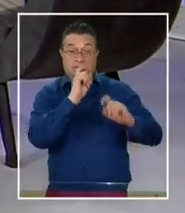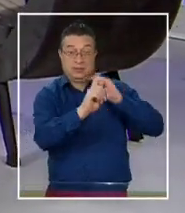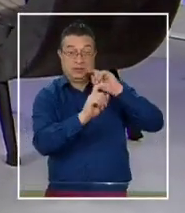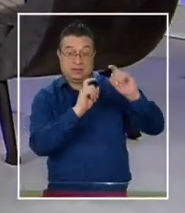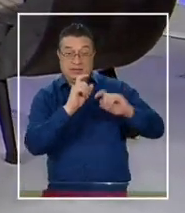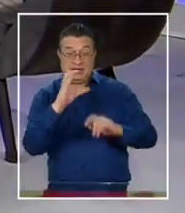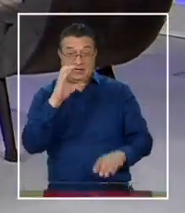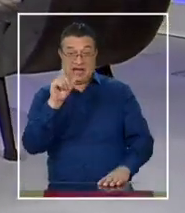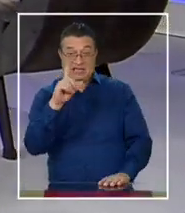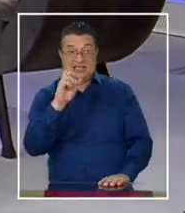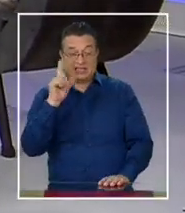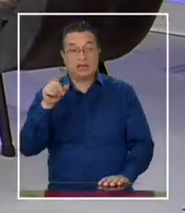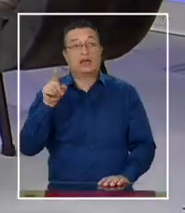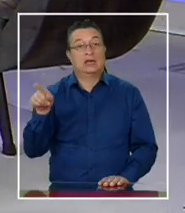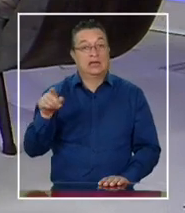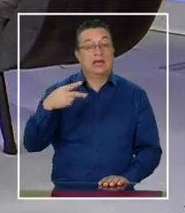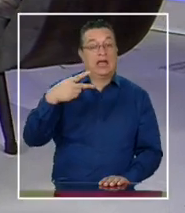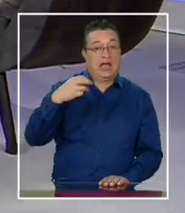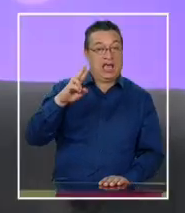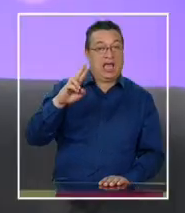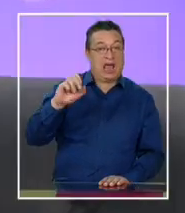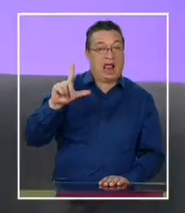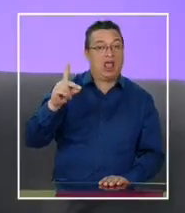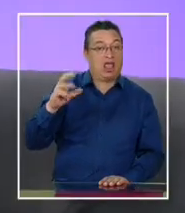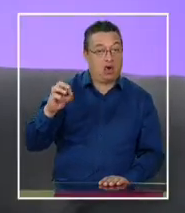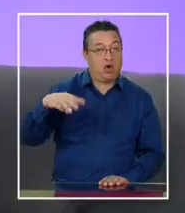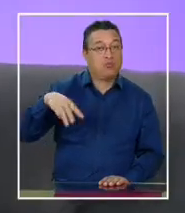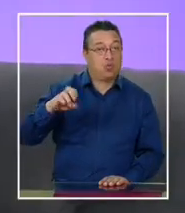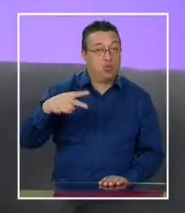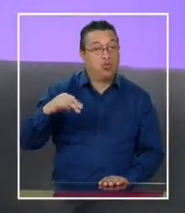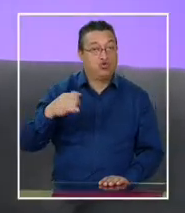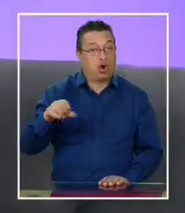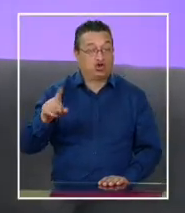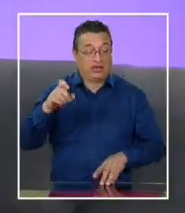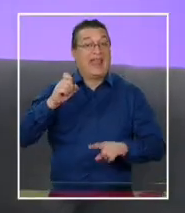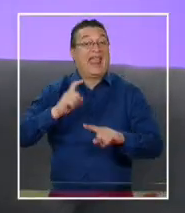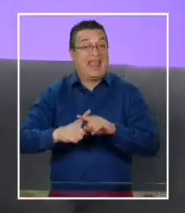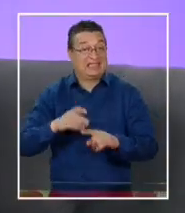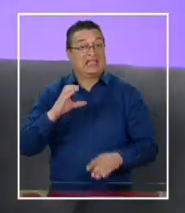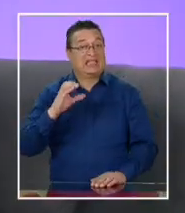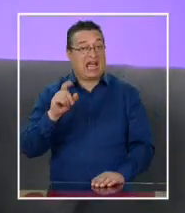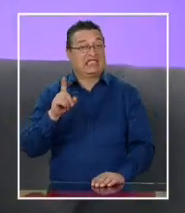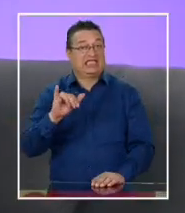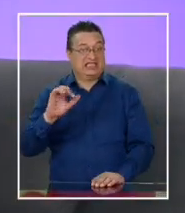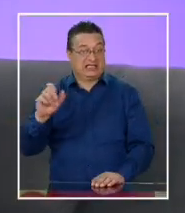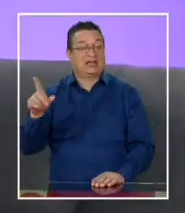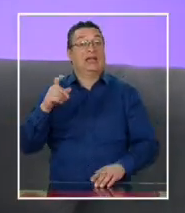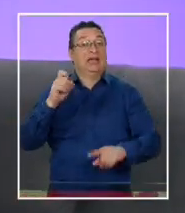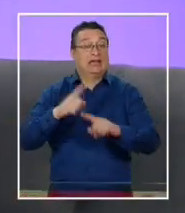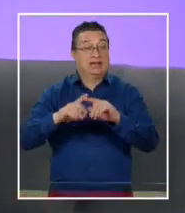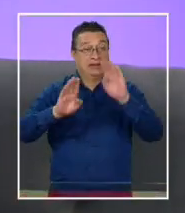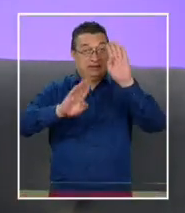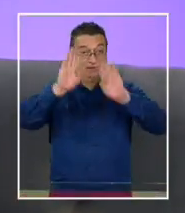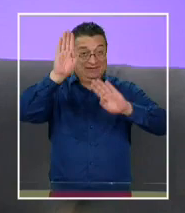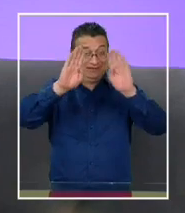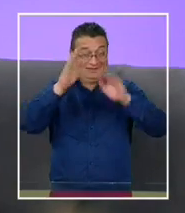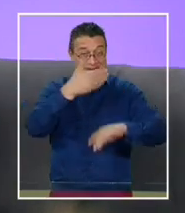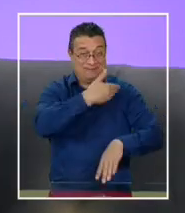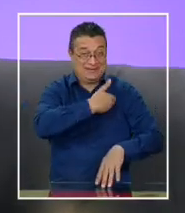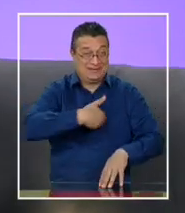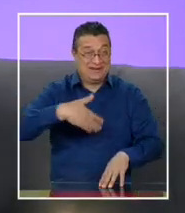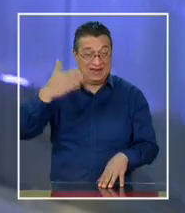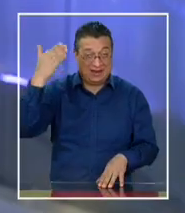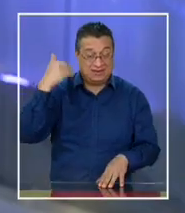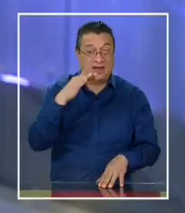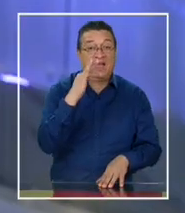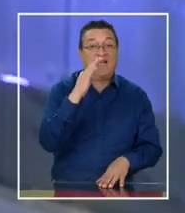cancillería estuvo el propio heraldo Muñoz excanciller y digamos que cuando fue candidato presidencial o precandidato presidencial